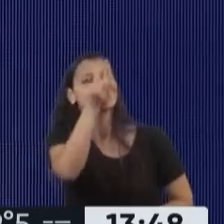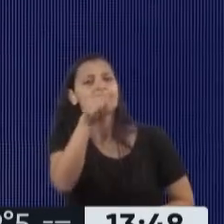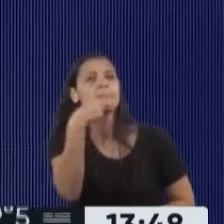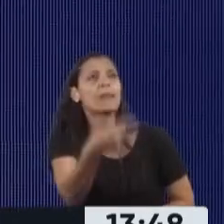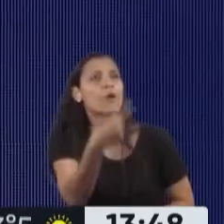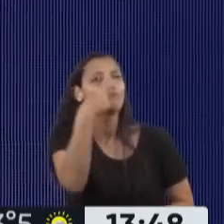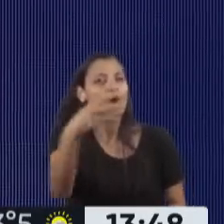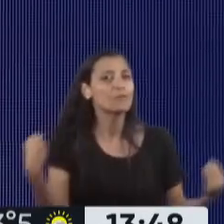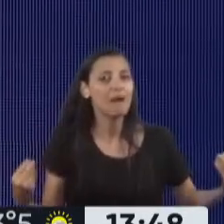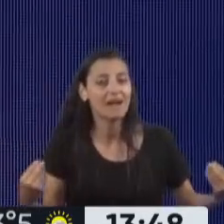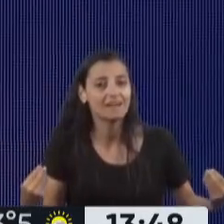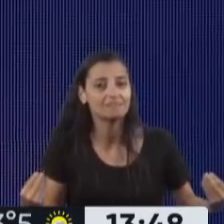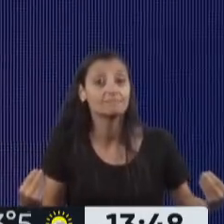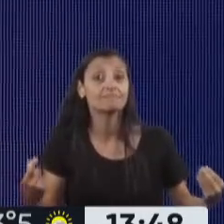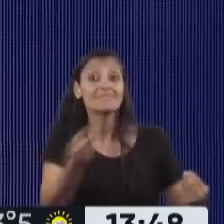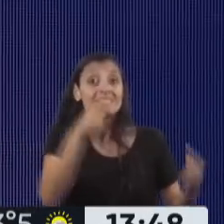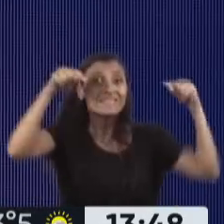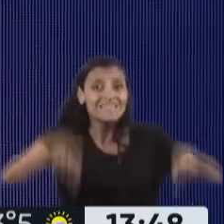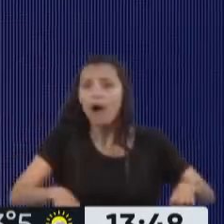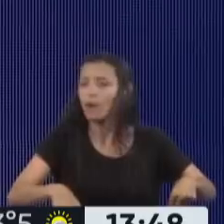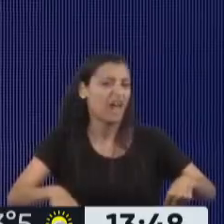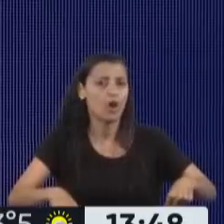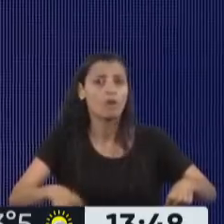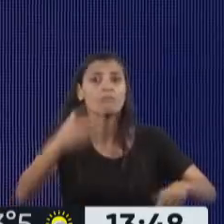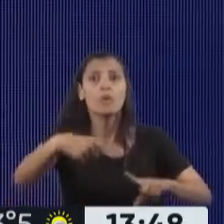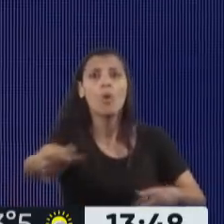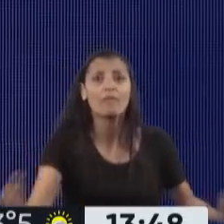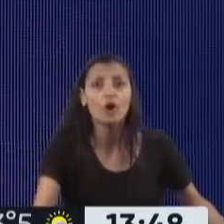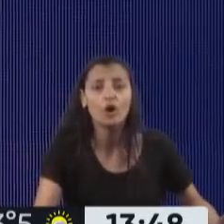es, ¿y si no es ahora, cuándo?